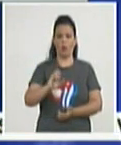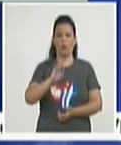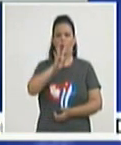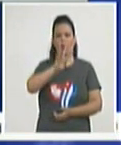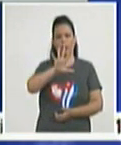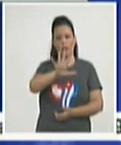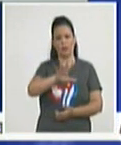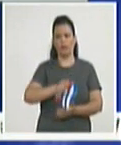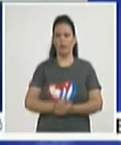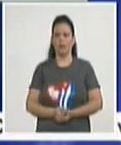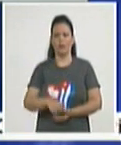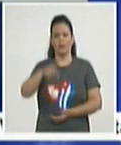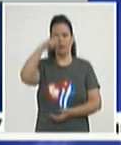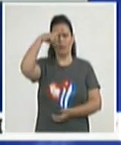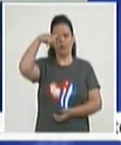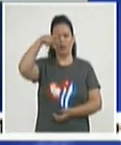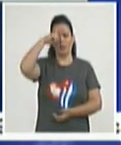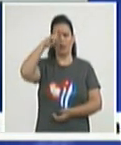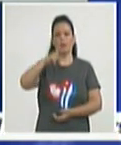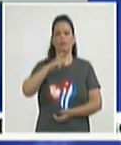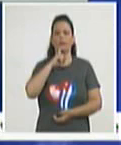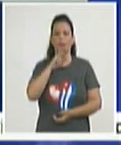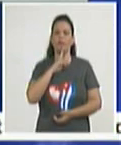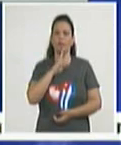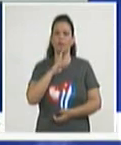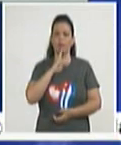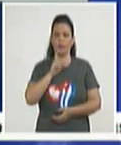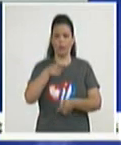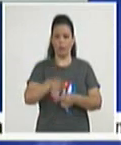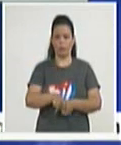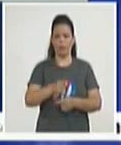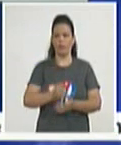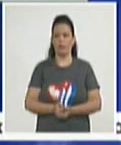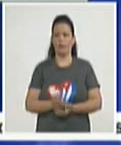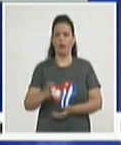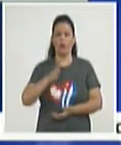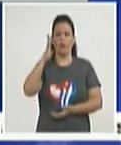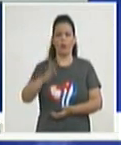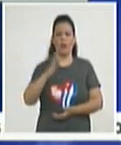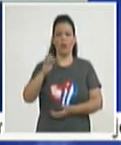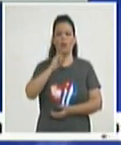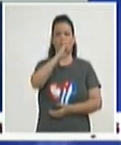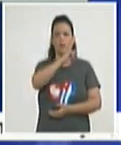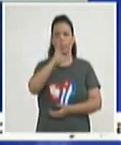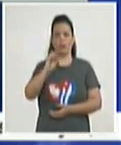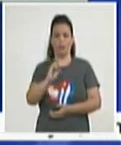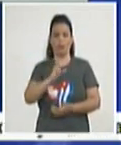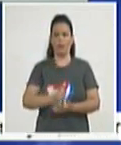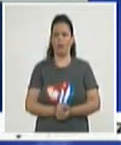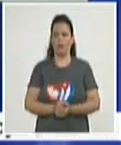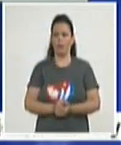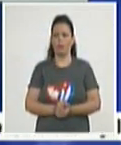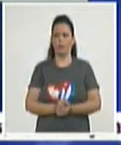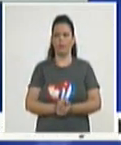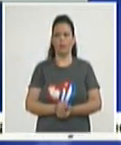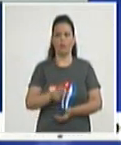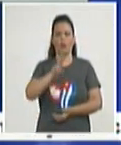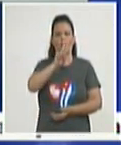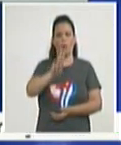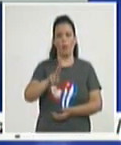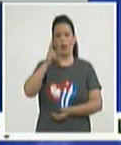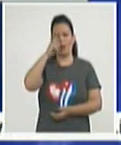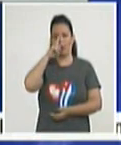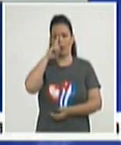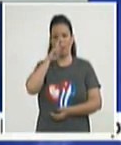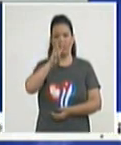Tánamo 72, Rafael Freire 60, Jibara 40, Urbano Noris 35, Franpaís